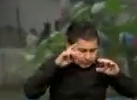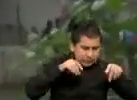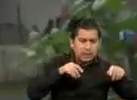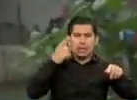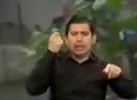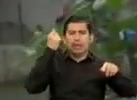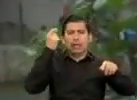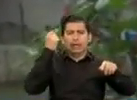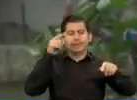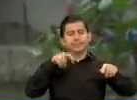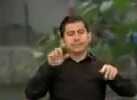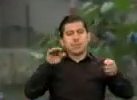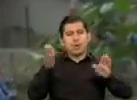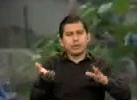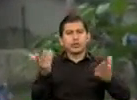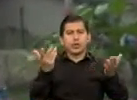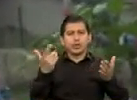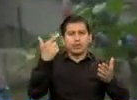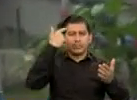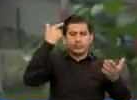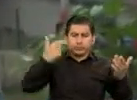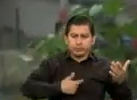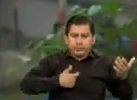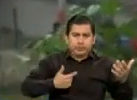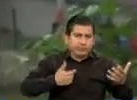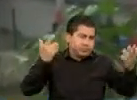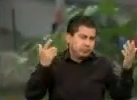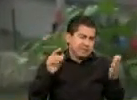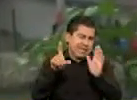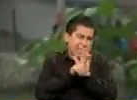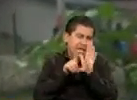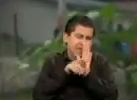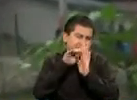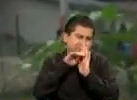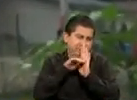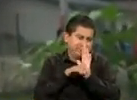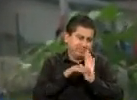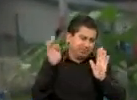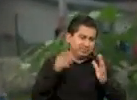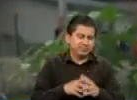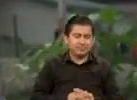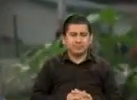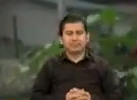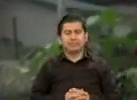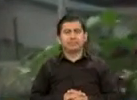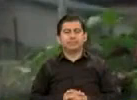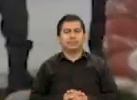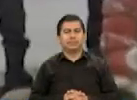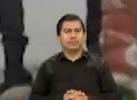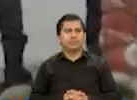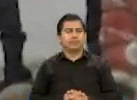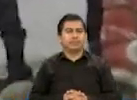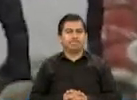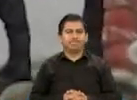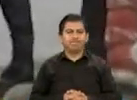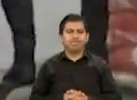darse las autopsias y toda la tramitología de ley para poder establecer otras situaciones mucho más allá, ¿no?